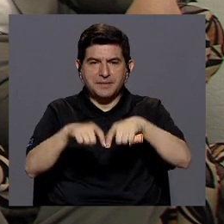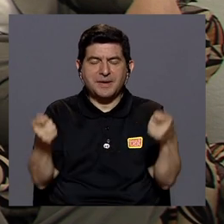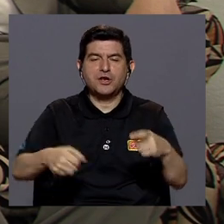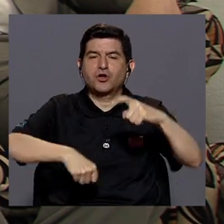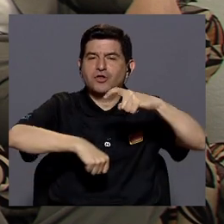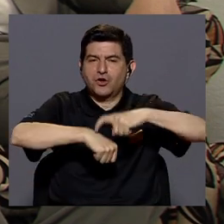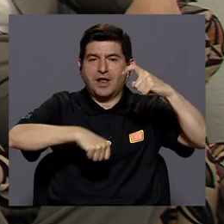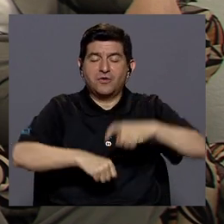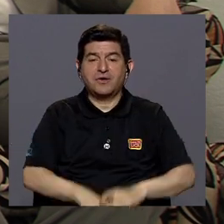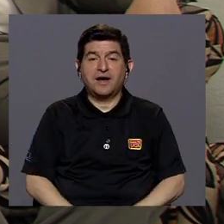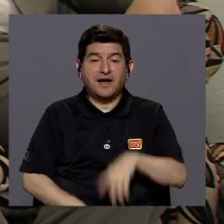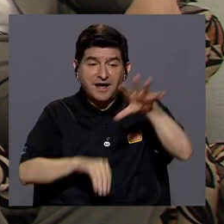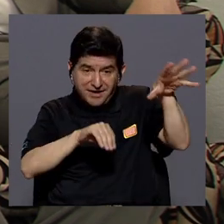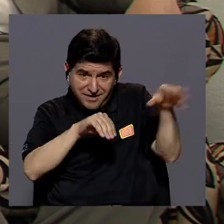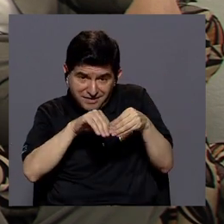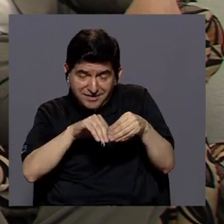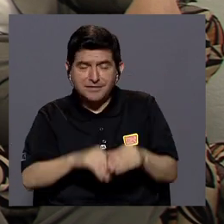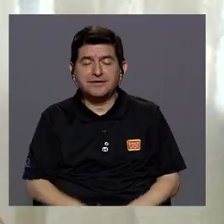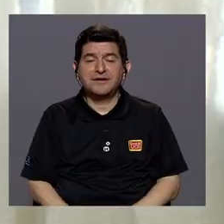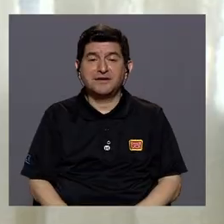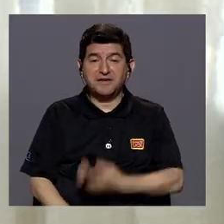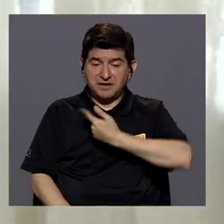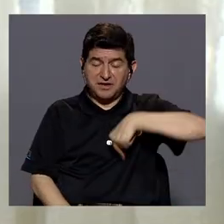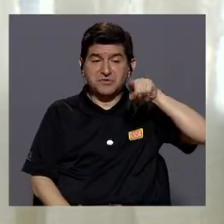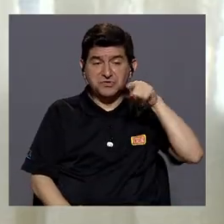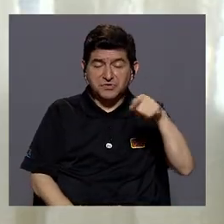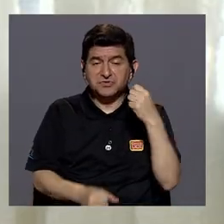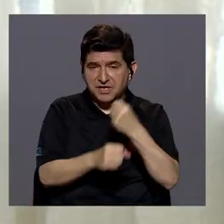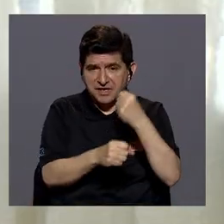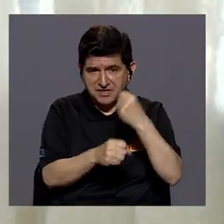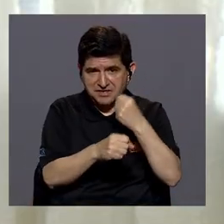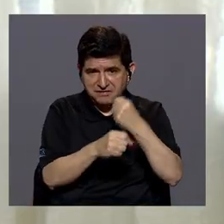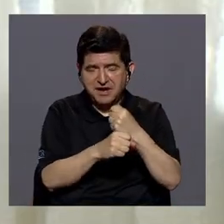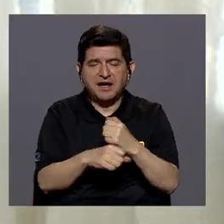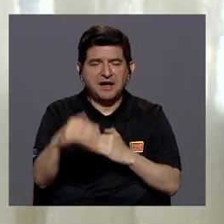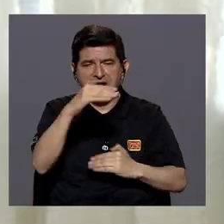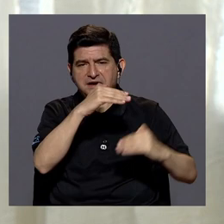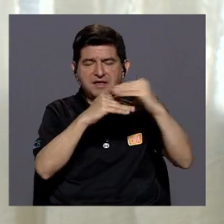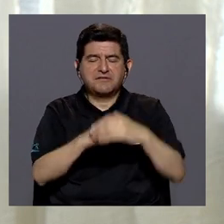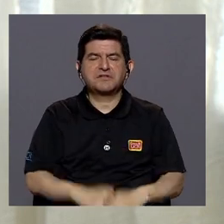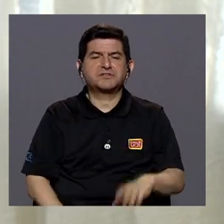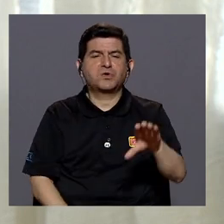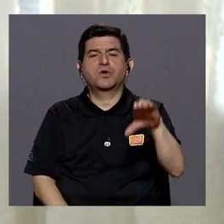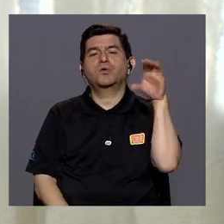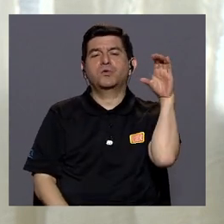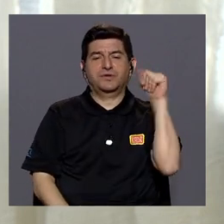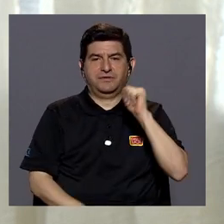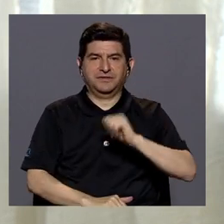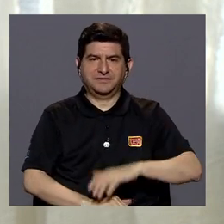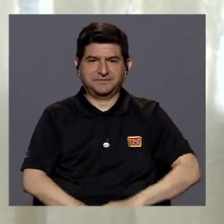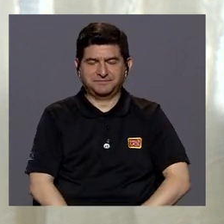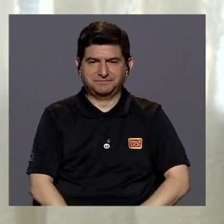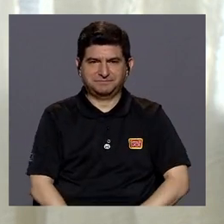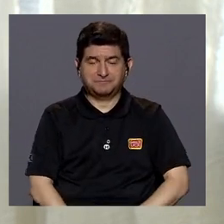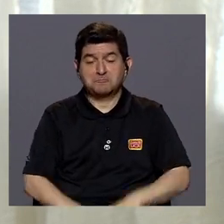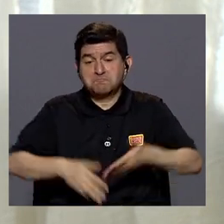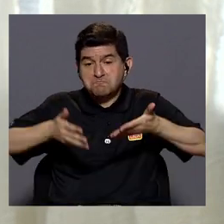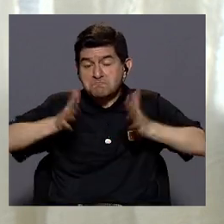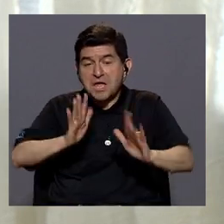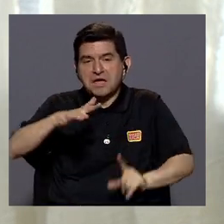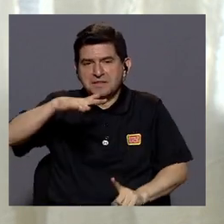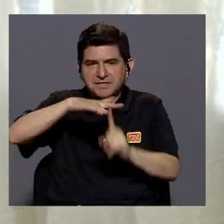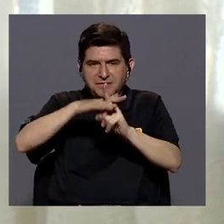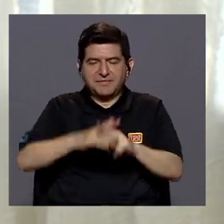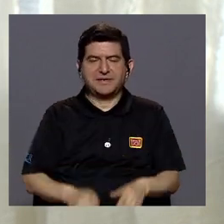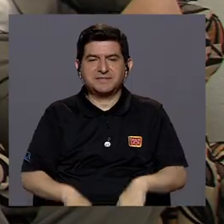sí. Y nos pusieron a trabajar en la hora, en Excelsior, en el edificio, allá en Cuyabata. Y mientras salía